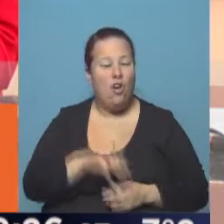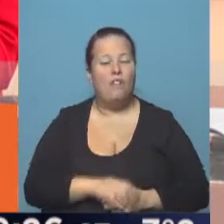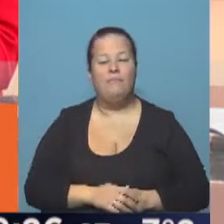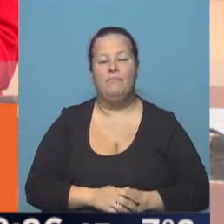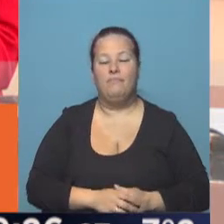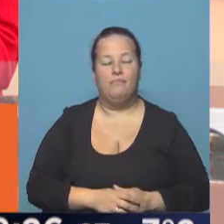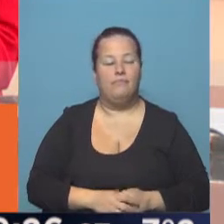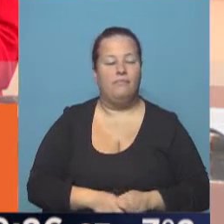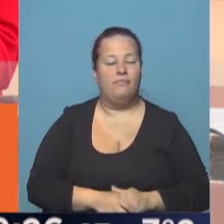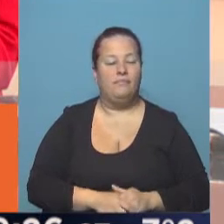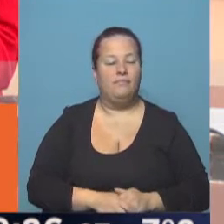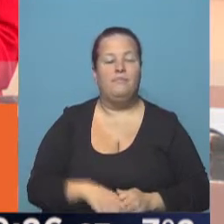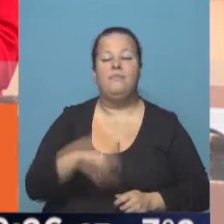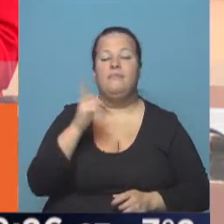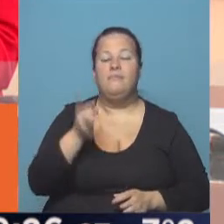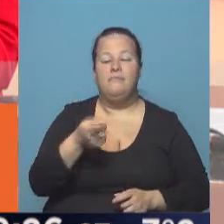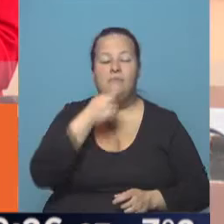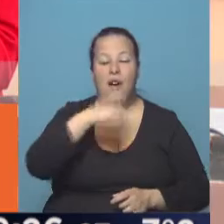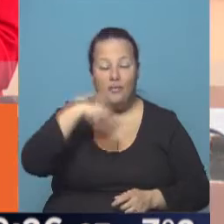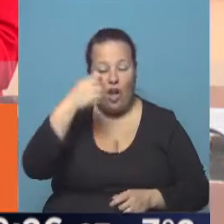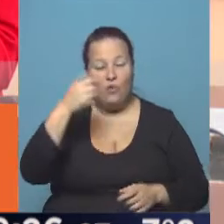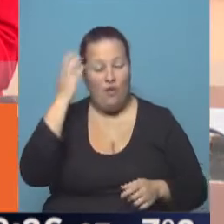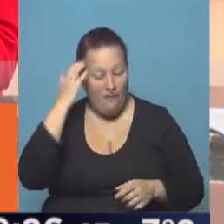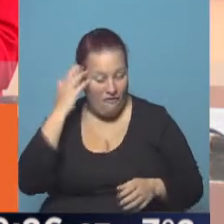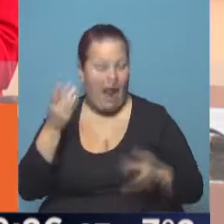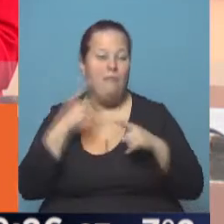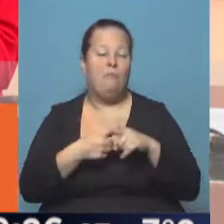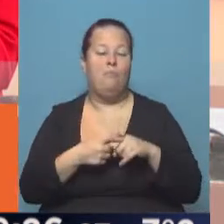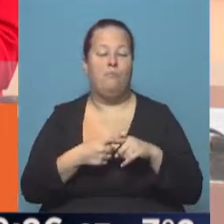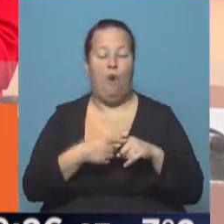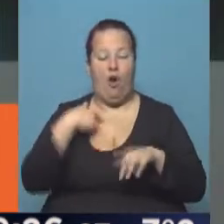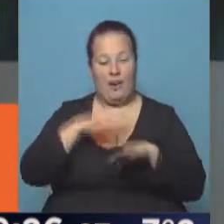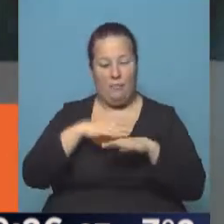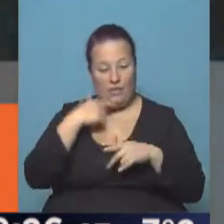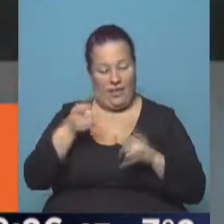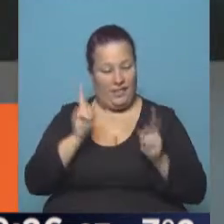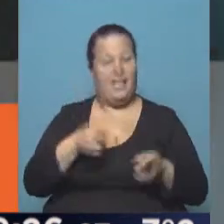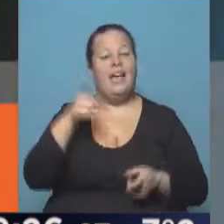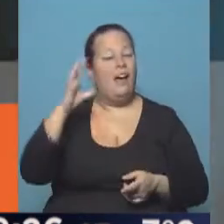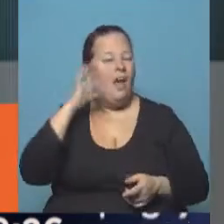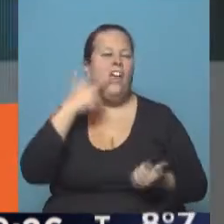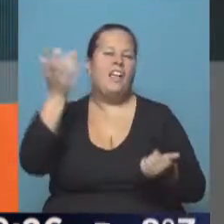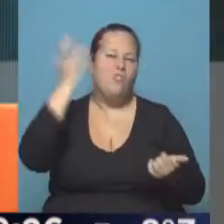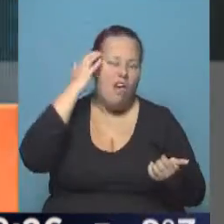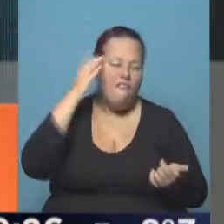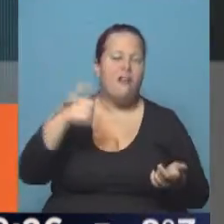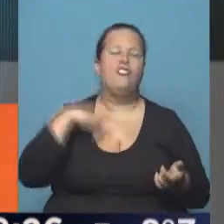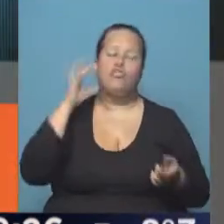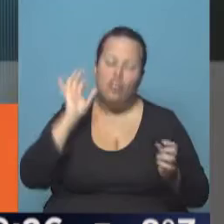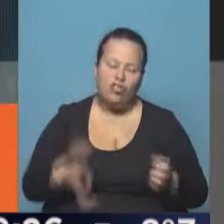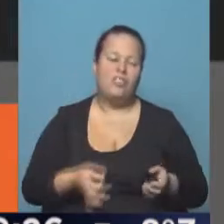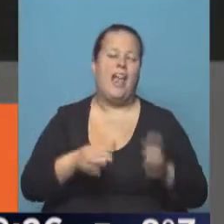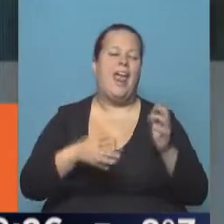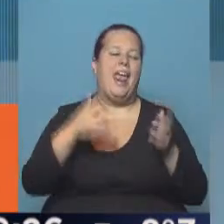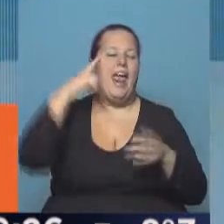es que consume es un enfermo, porque vamos a hacernos cargo también de lo que Escuchamos eso, es un enfermo. Nosotros entendemos que por